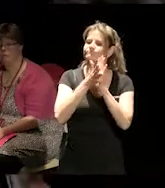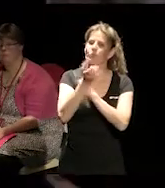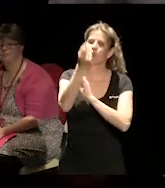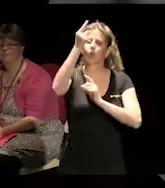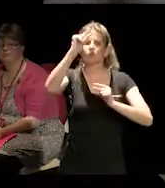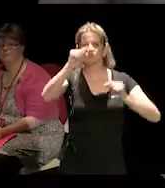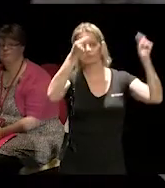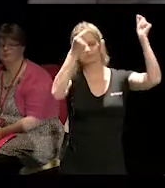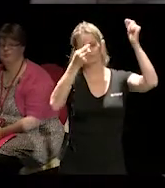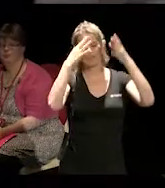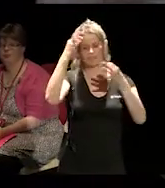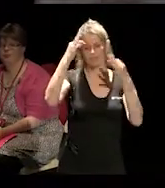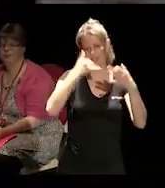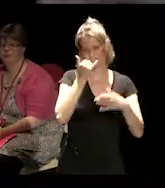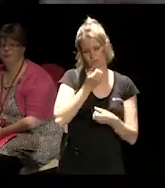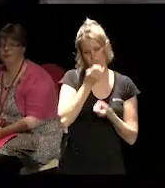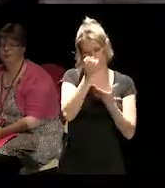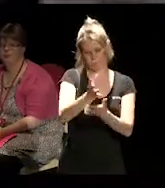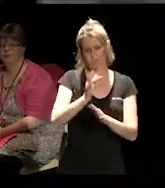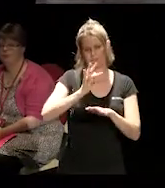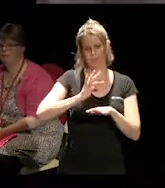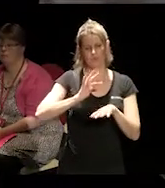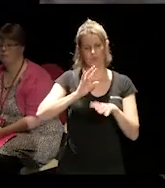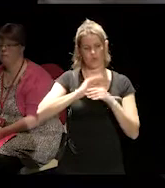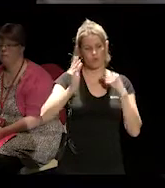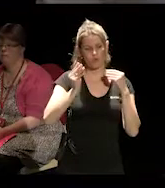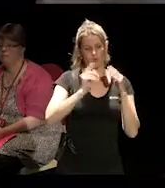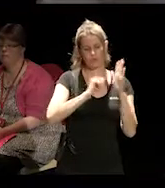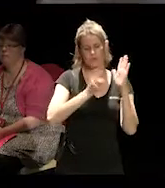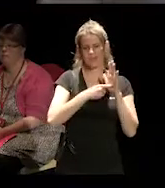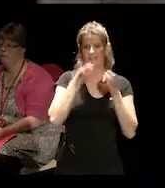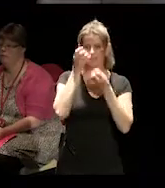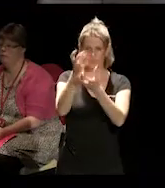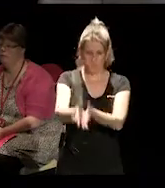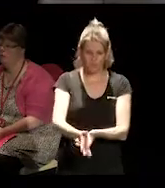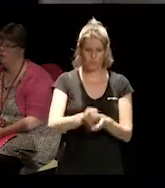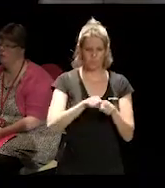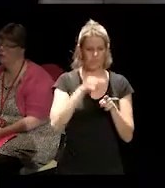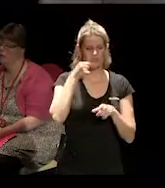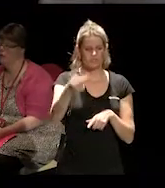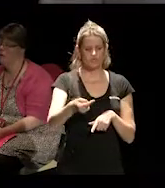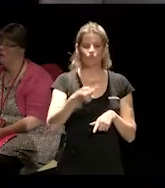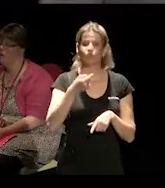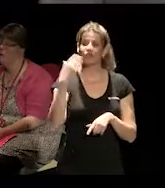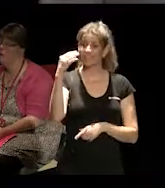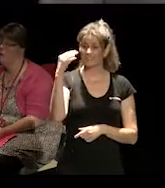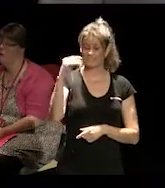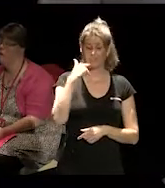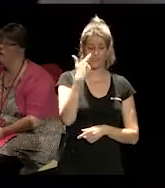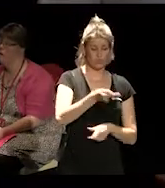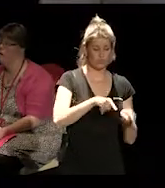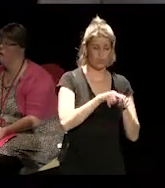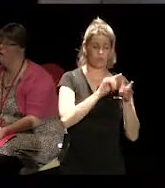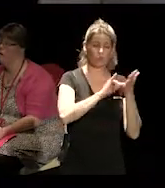más para completar la información. Como habéis visto y ya ha dicho también Cristina, este es un proyecto